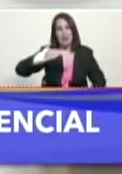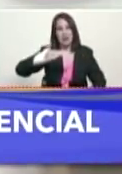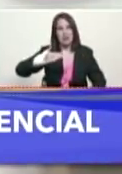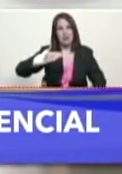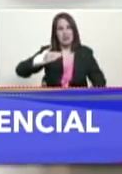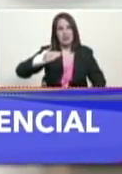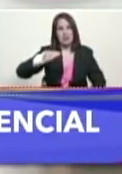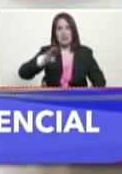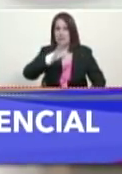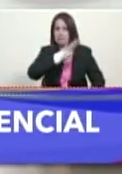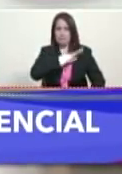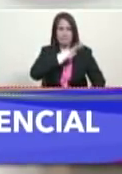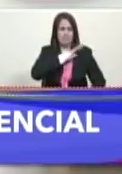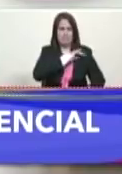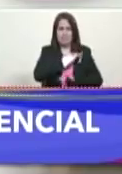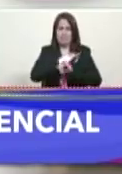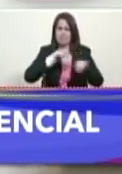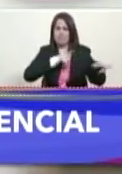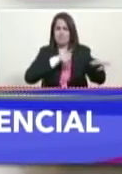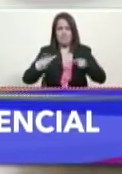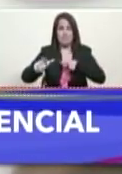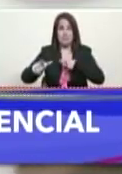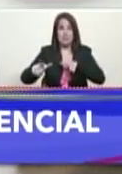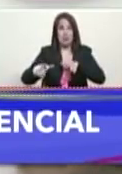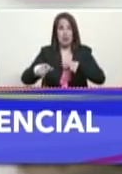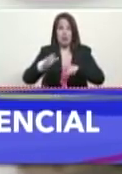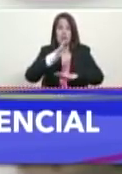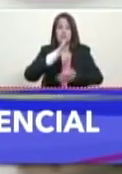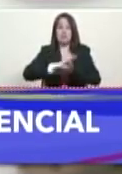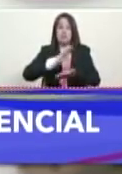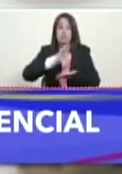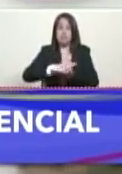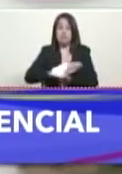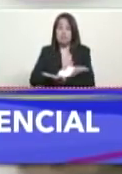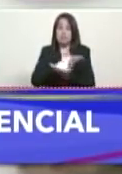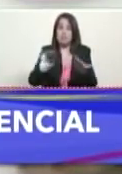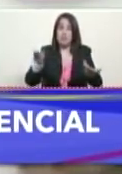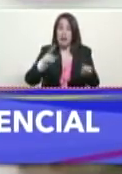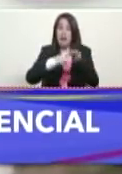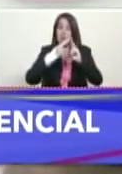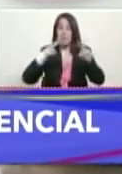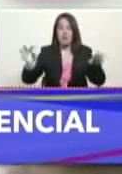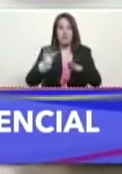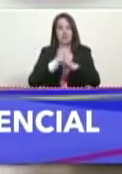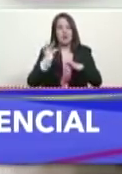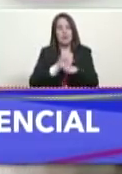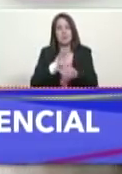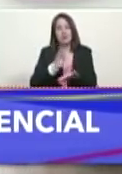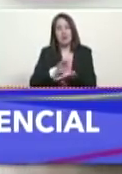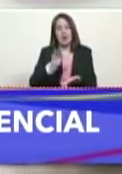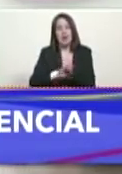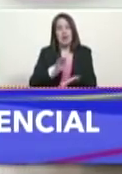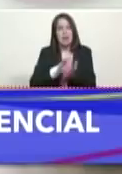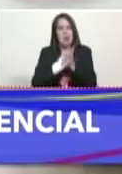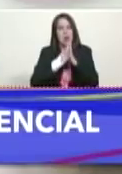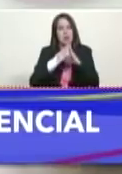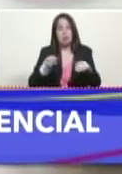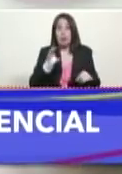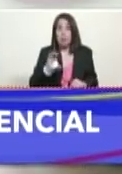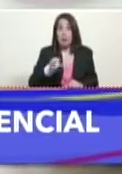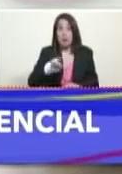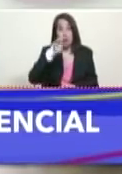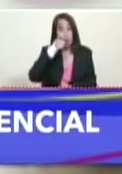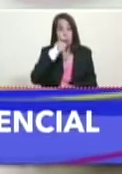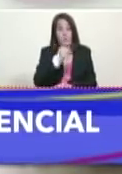tenemos que estar preparados para garantizar la estabilidad, la paz y el funcionamiento tranquilo de nuestro país y la